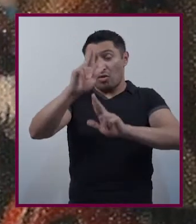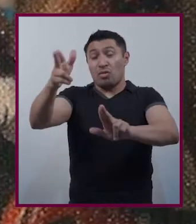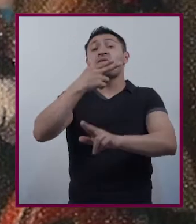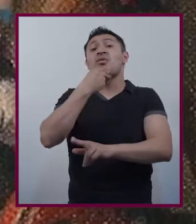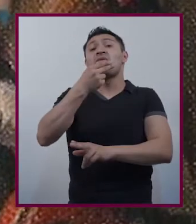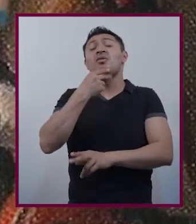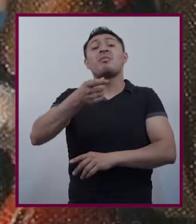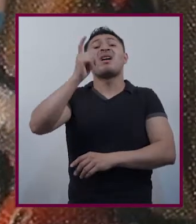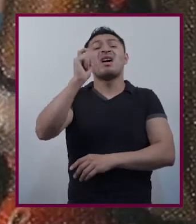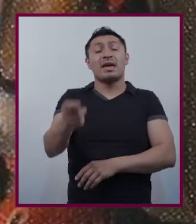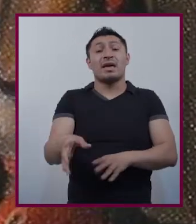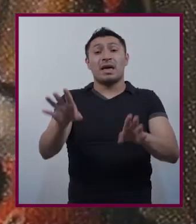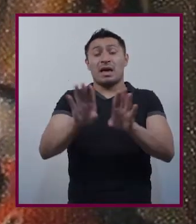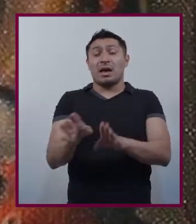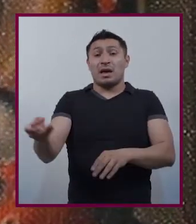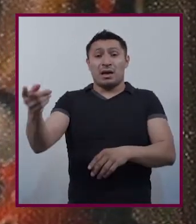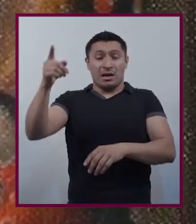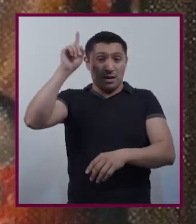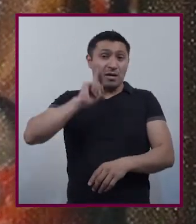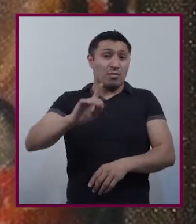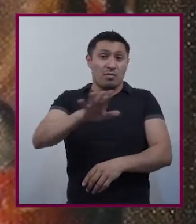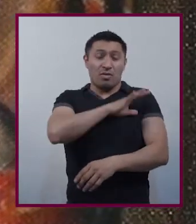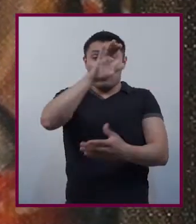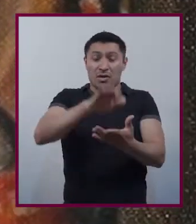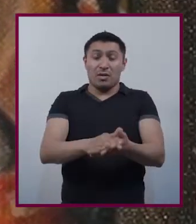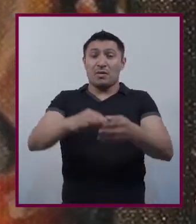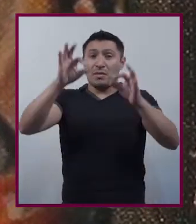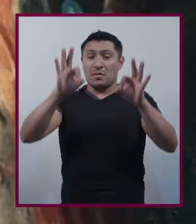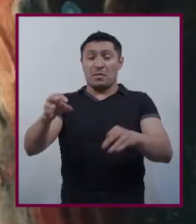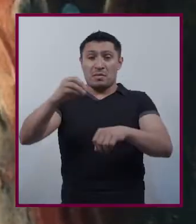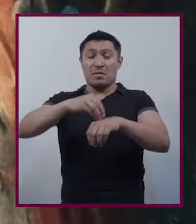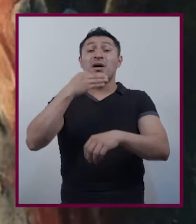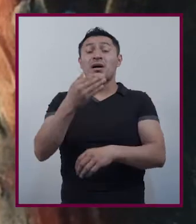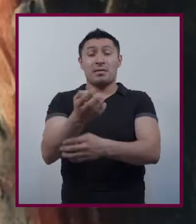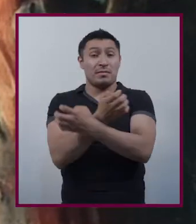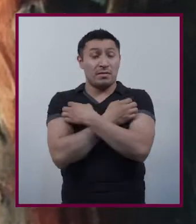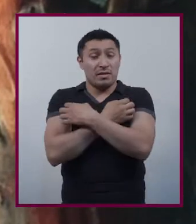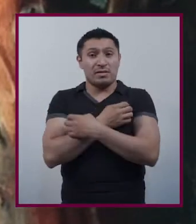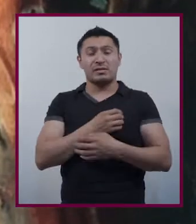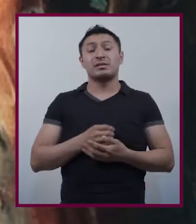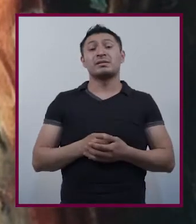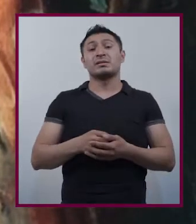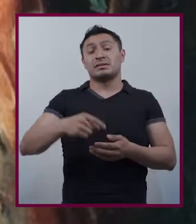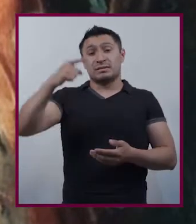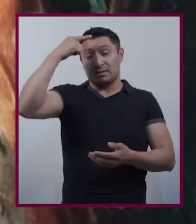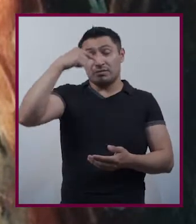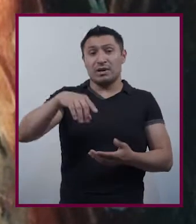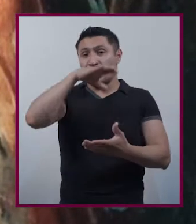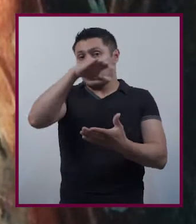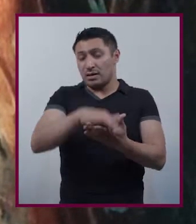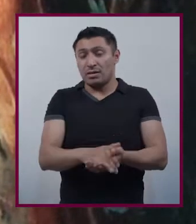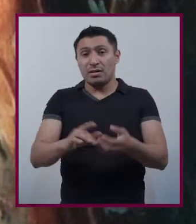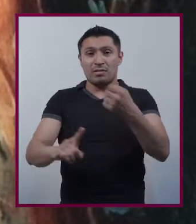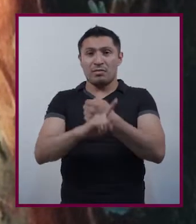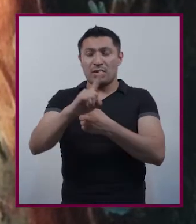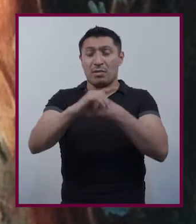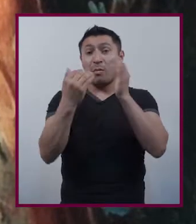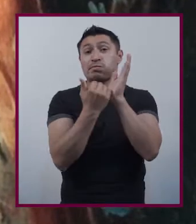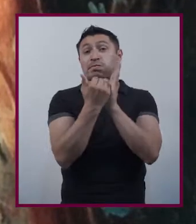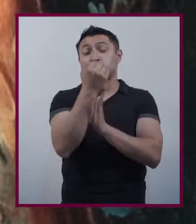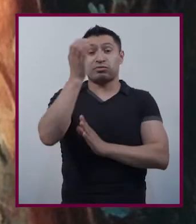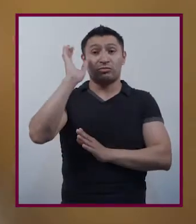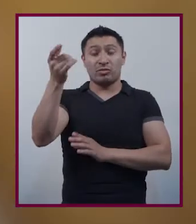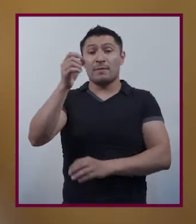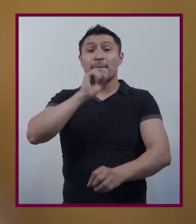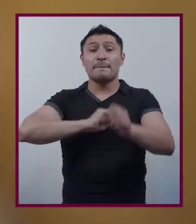hombre recaía en el buen comportamiento de las mujeres a su alrededor. Para el matrimonio, estos problemas se acrecentaron cuando